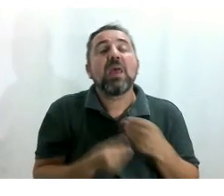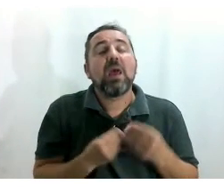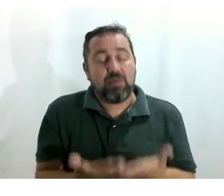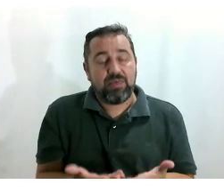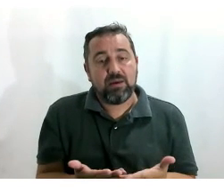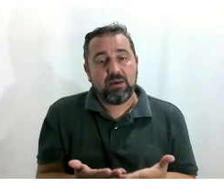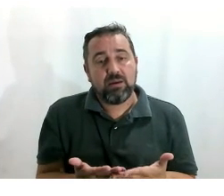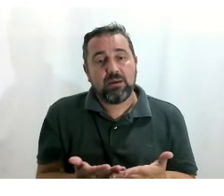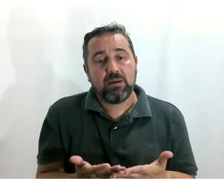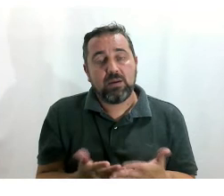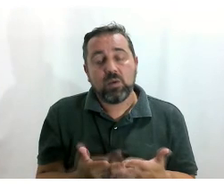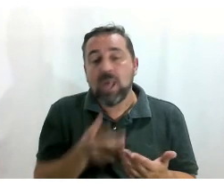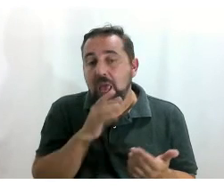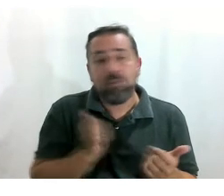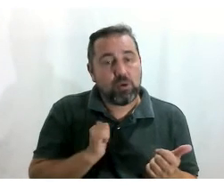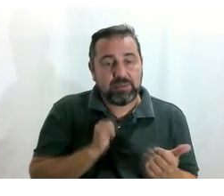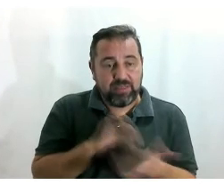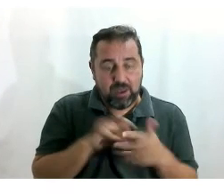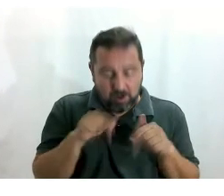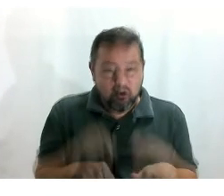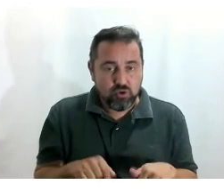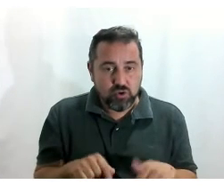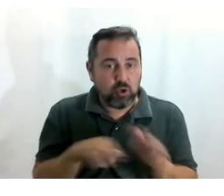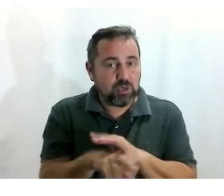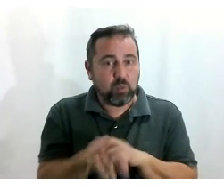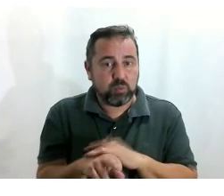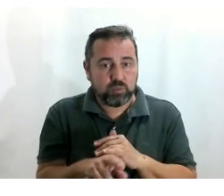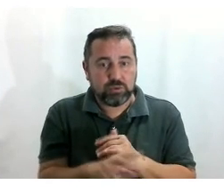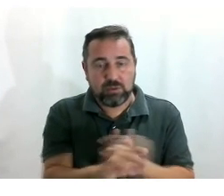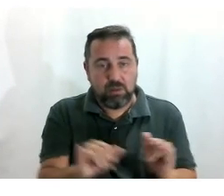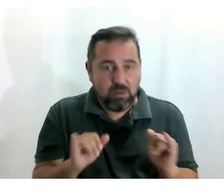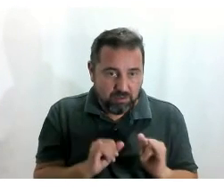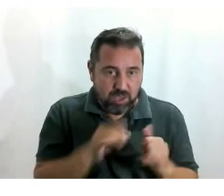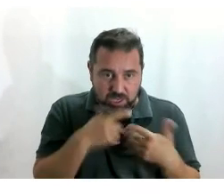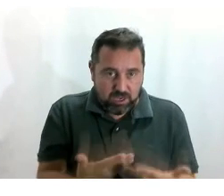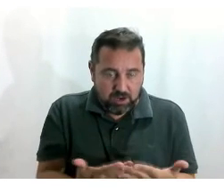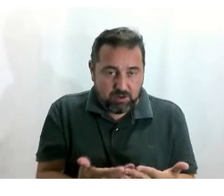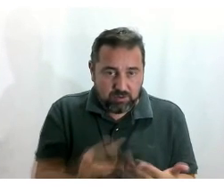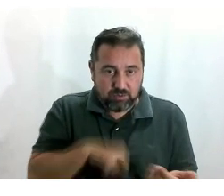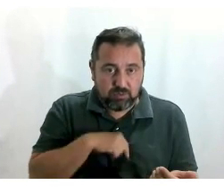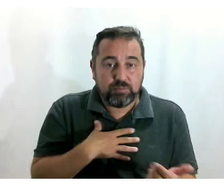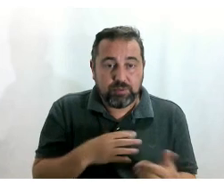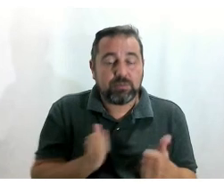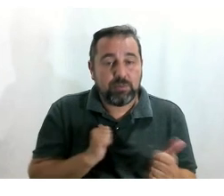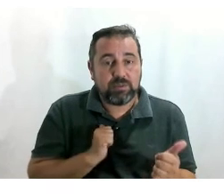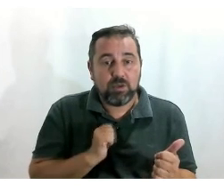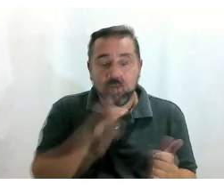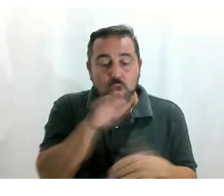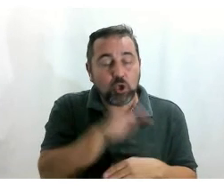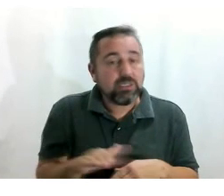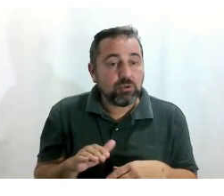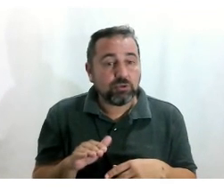es aprovechar el día de hoy los recursos que están a nuestro alcance, porque los